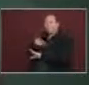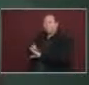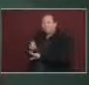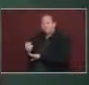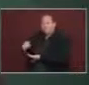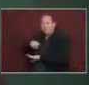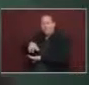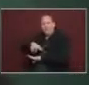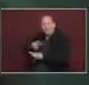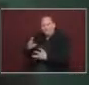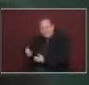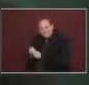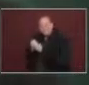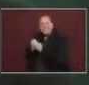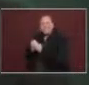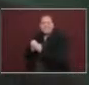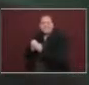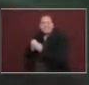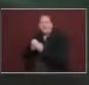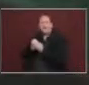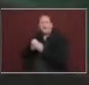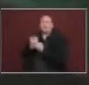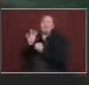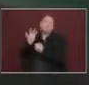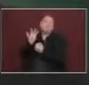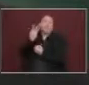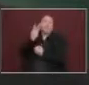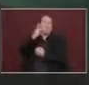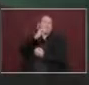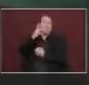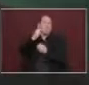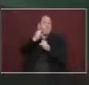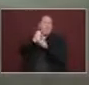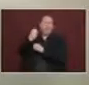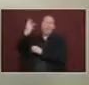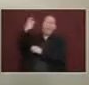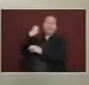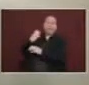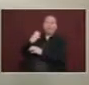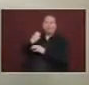durante los tres siglos de dominación colonial